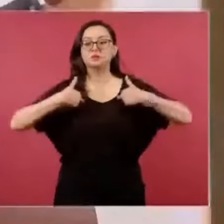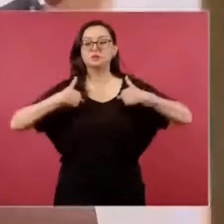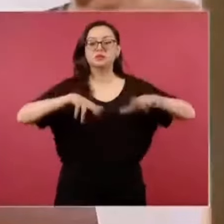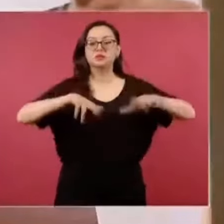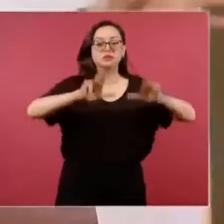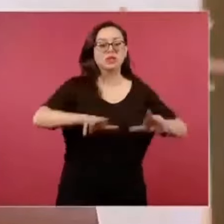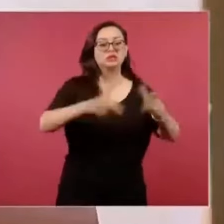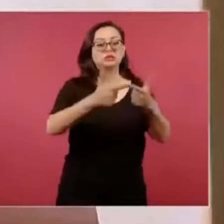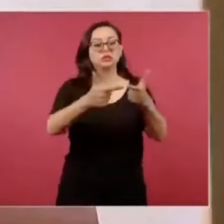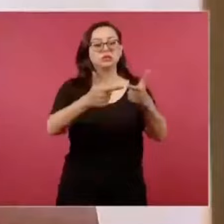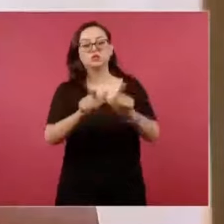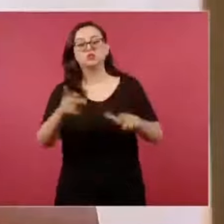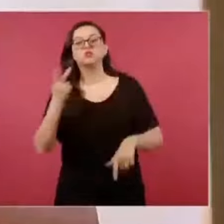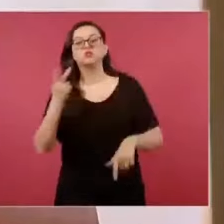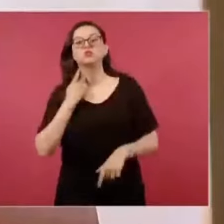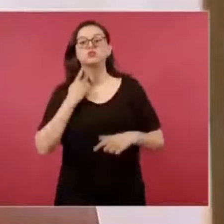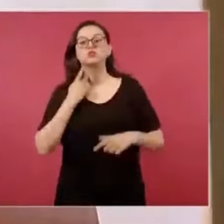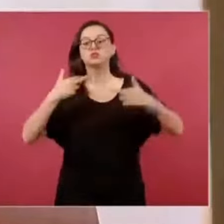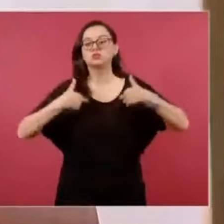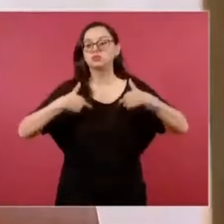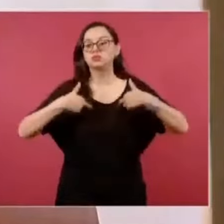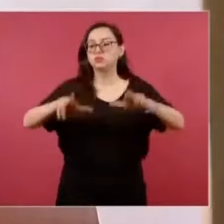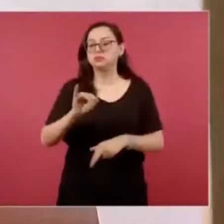se organizaron.